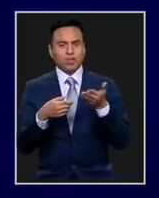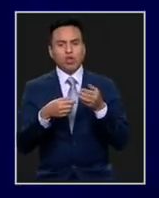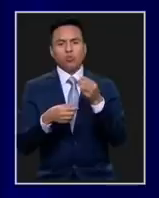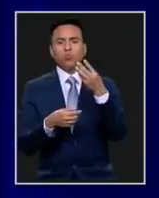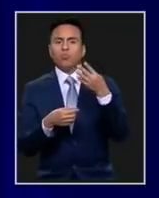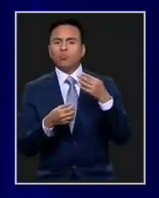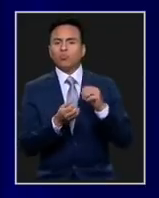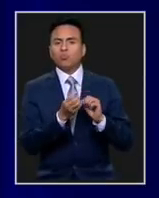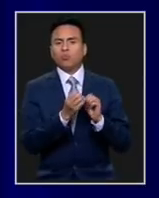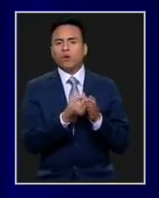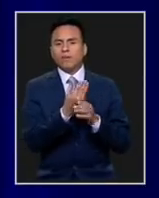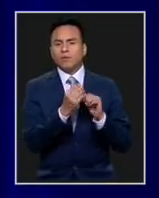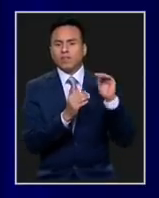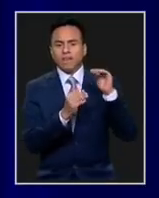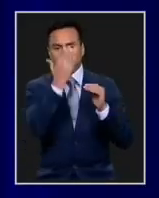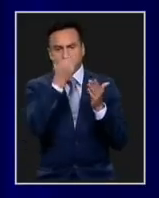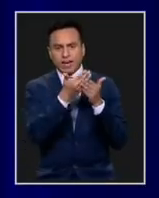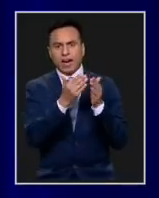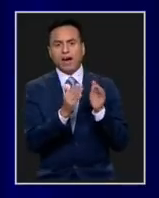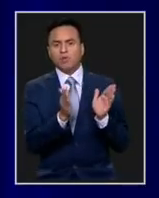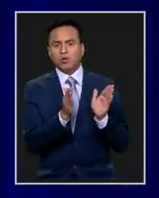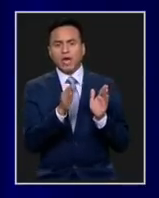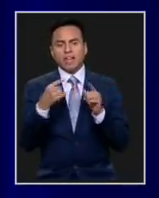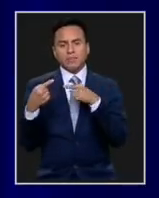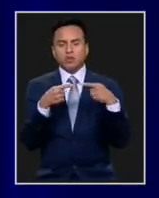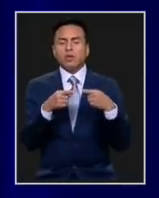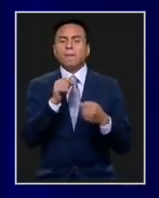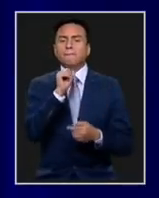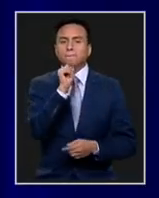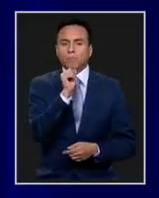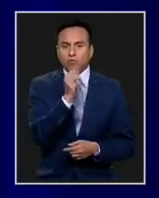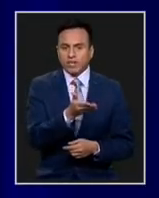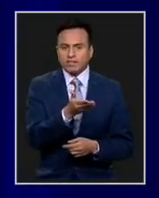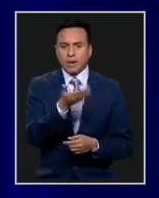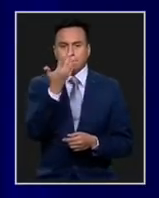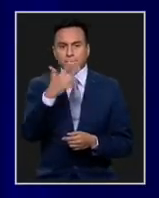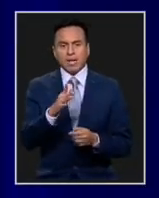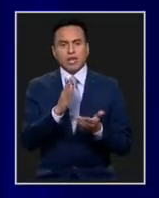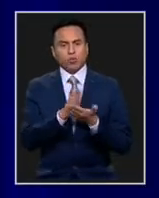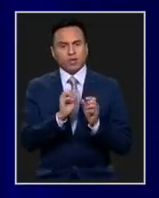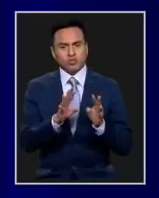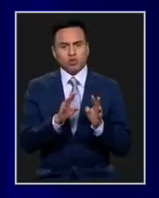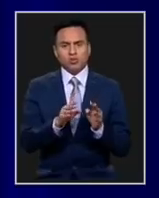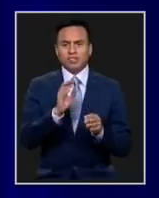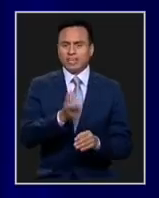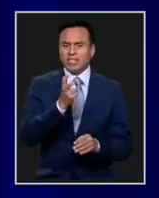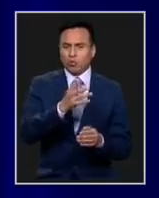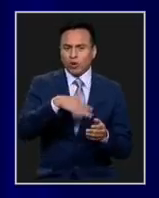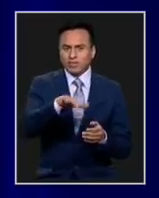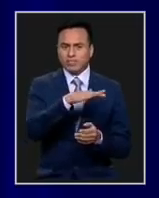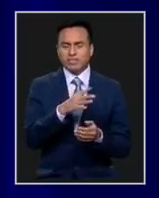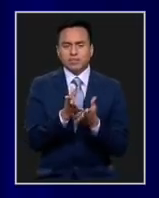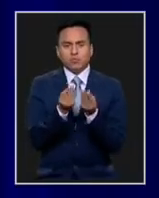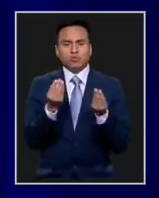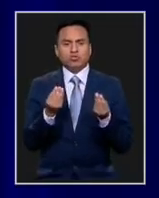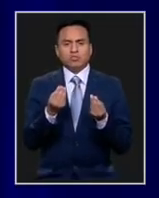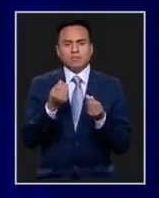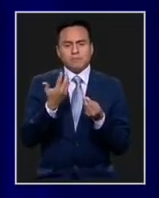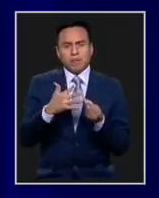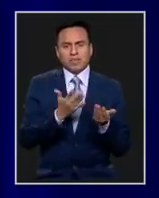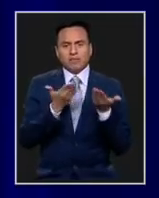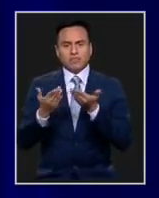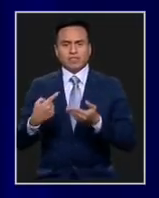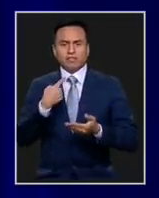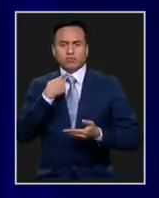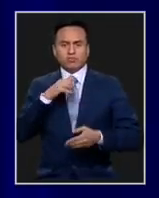nueva mayoría y el Frente Amplio. Mis enemigos son la pobreza, la mala educación, la delincuencia y los muchos males que afectan